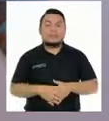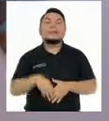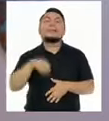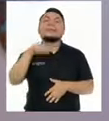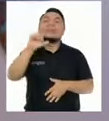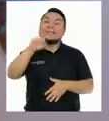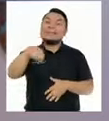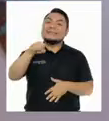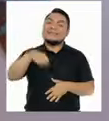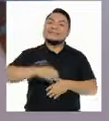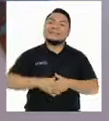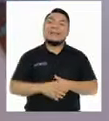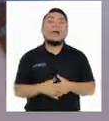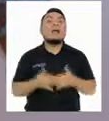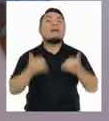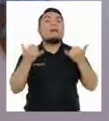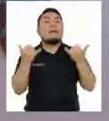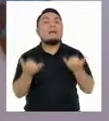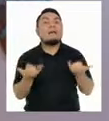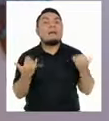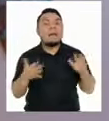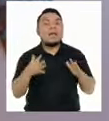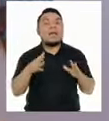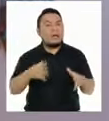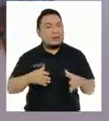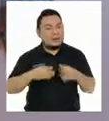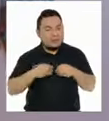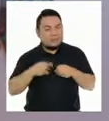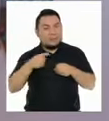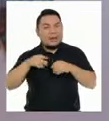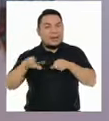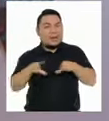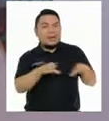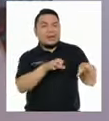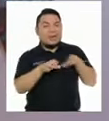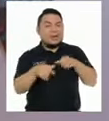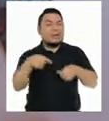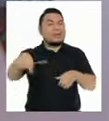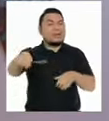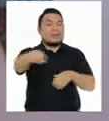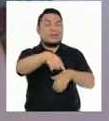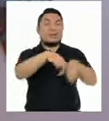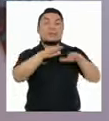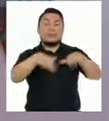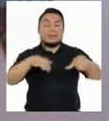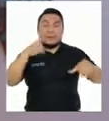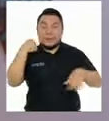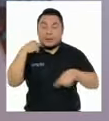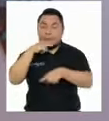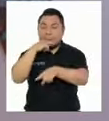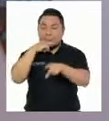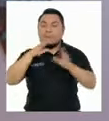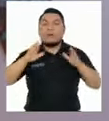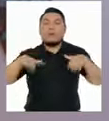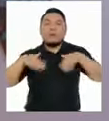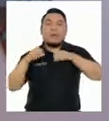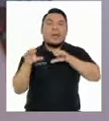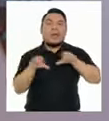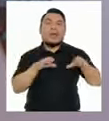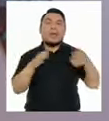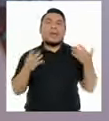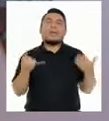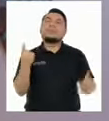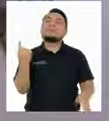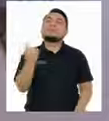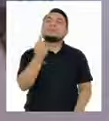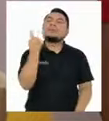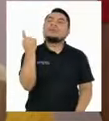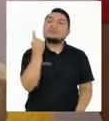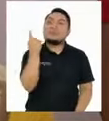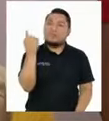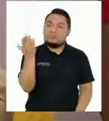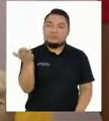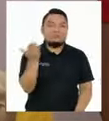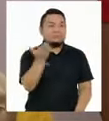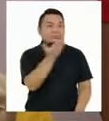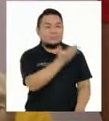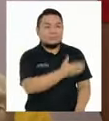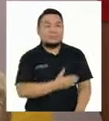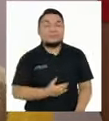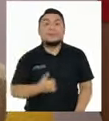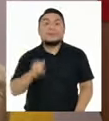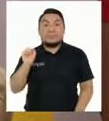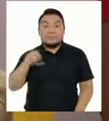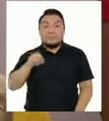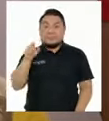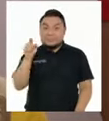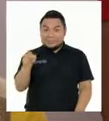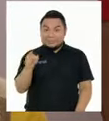Héctor. Hoy hemos reconocido las actividades que las niñas y los niños pueden realizar solas y solos. Y no solo